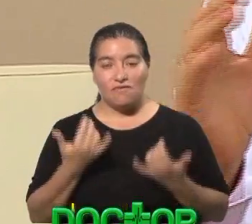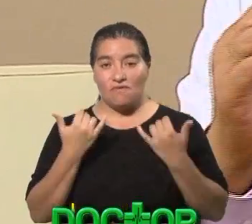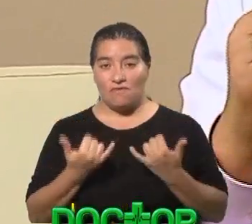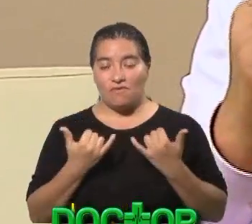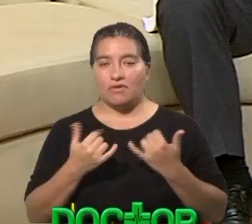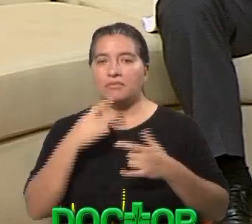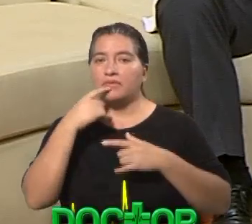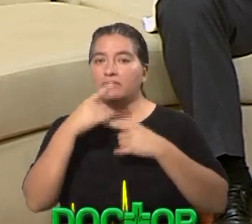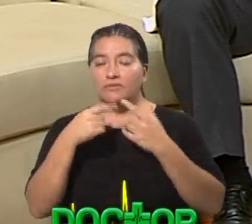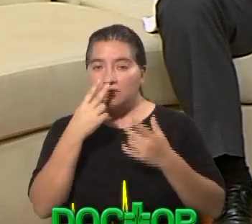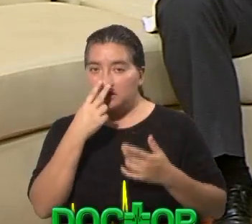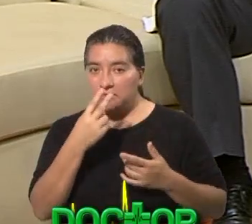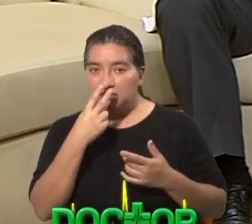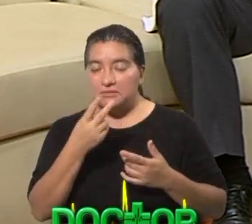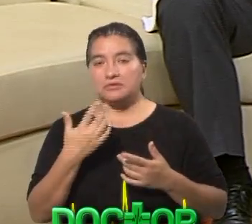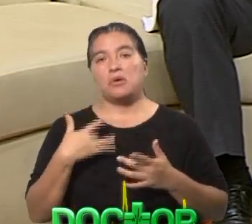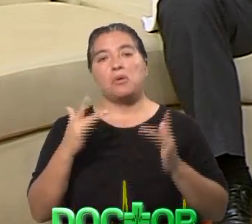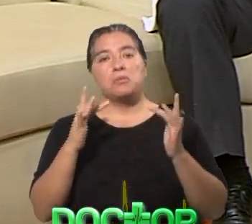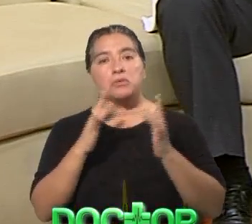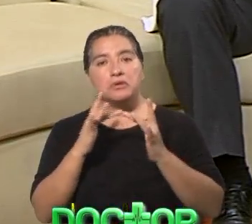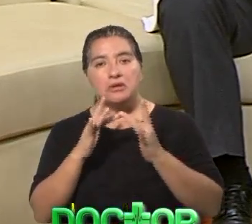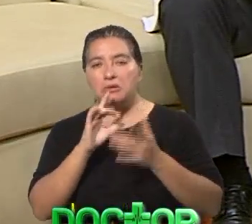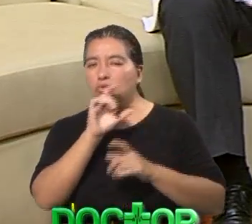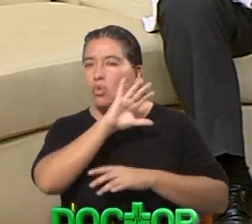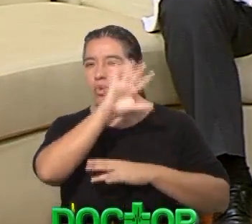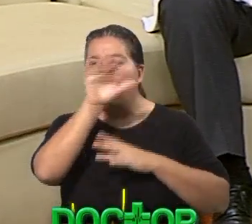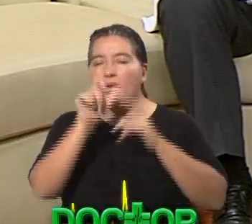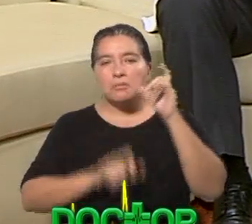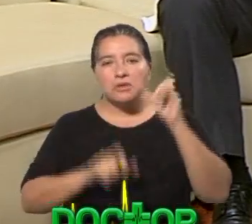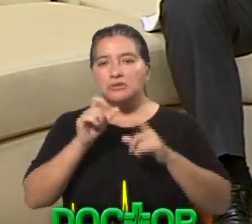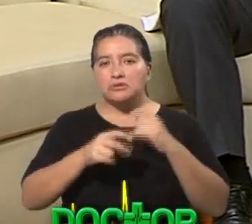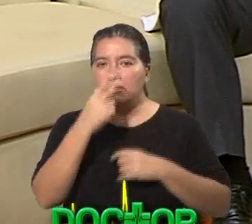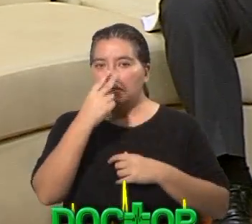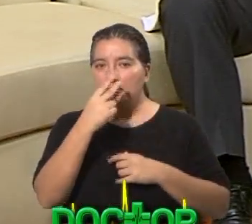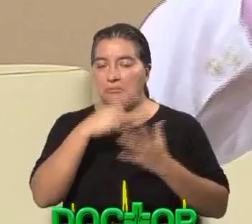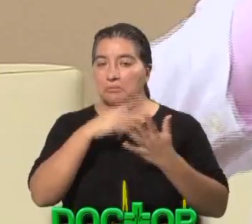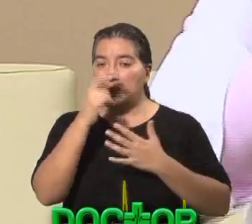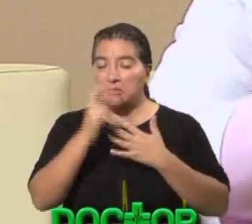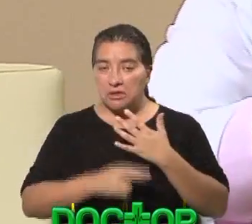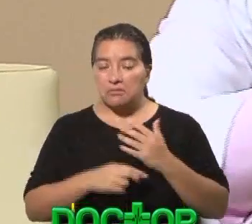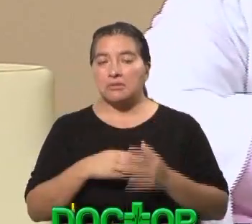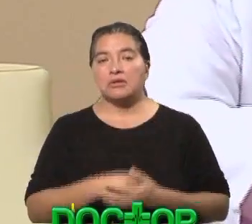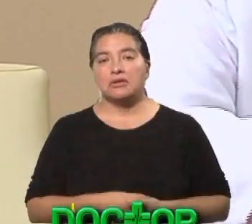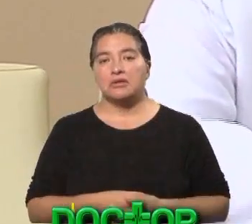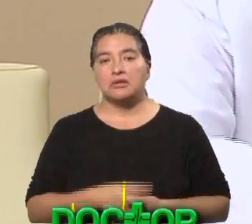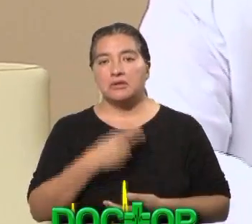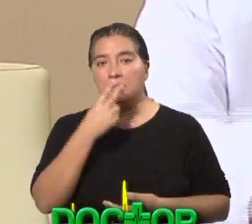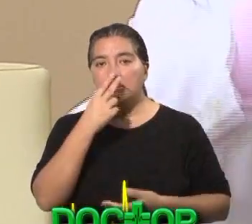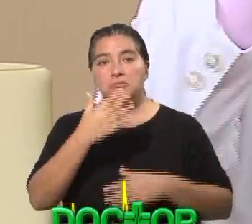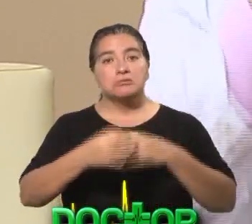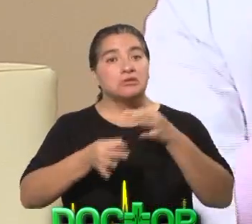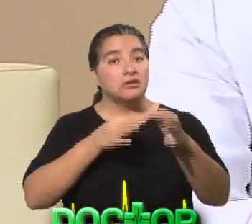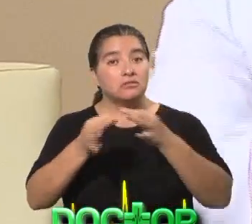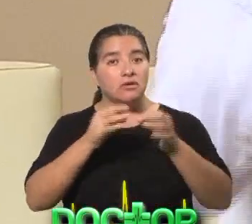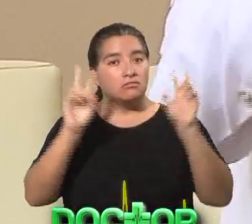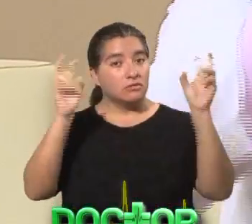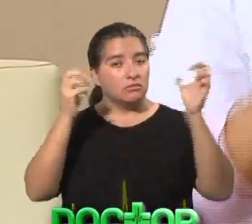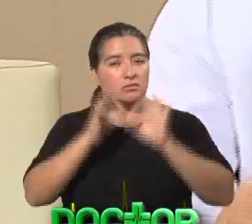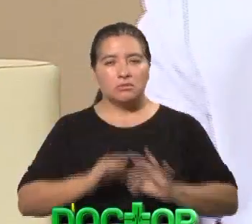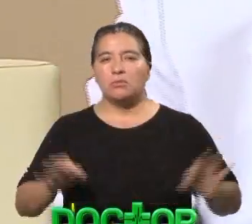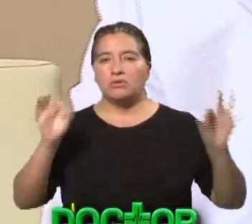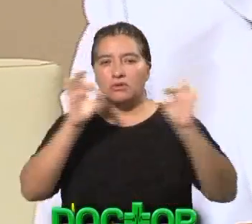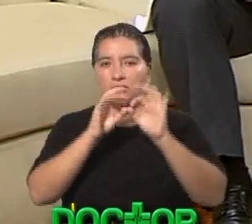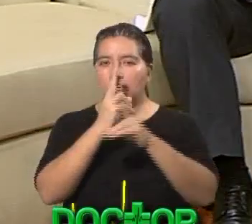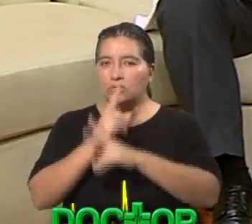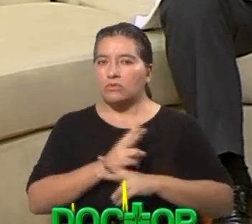podido contactarnos, comunicarnos con todas las personas que ven el programa y hemos hecho un desarrollo de temas muy importantes para